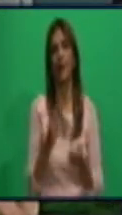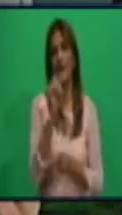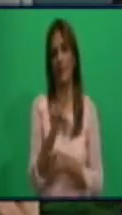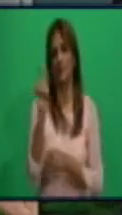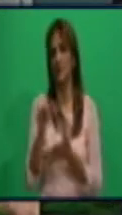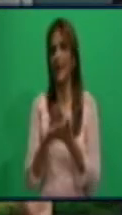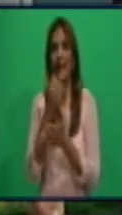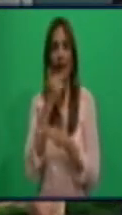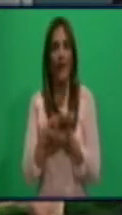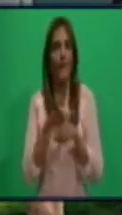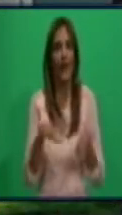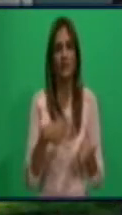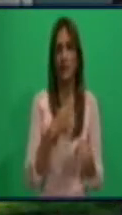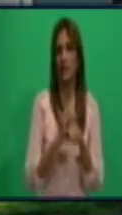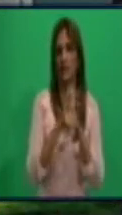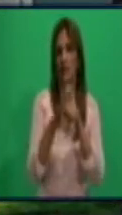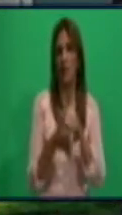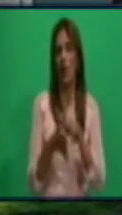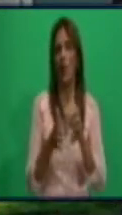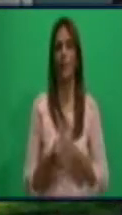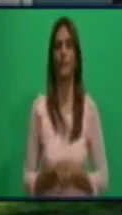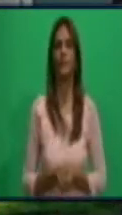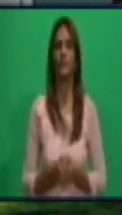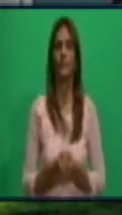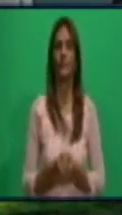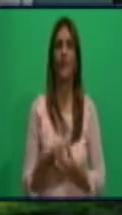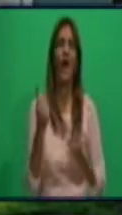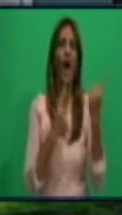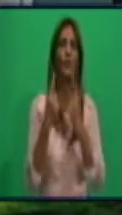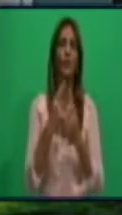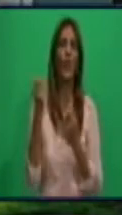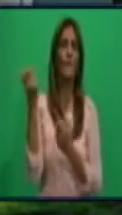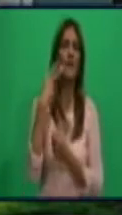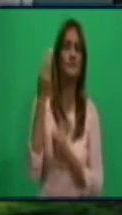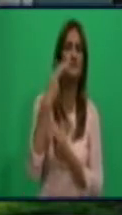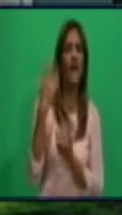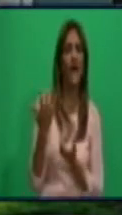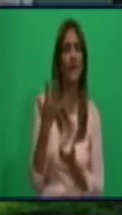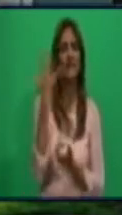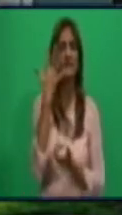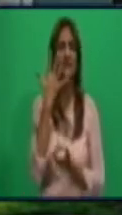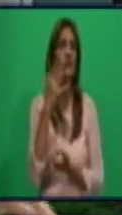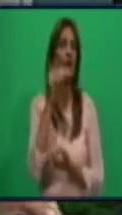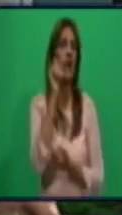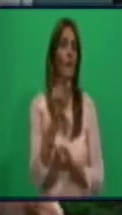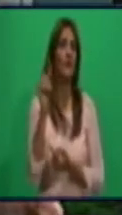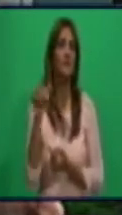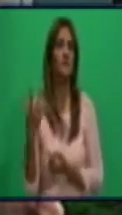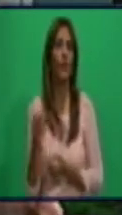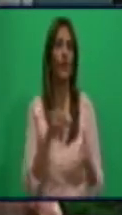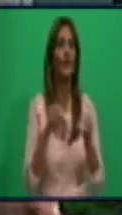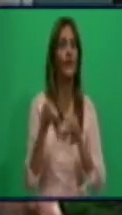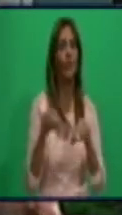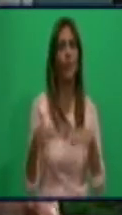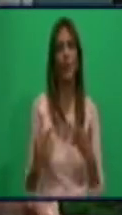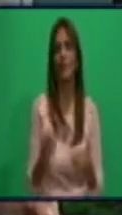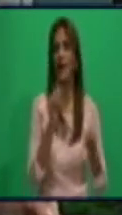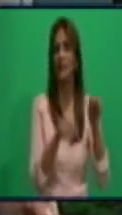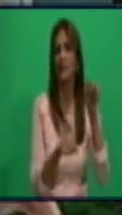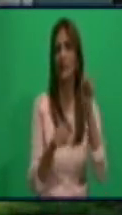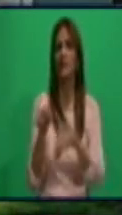varios mensajes preguntando por de dónde son los casos, que si son de tal lugar o más cual lugar. Por favor, le voy a pedir a